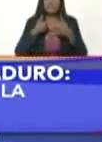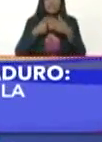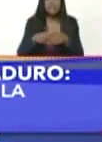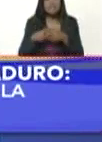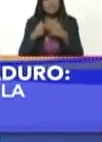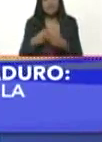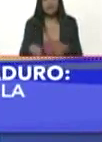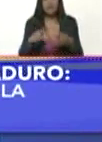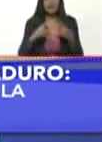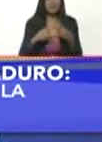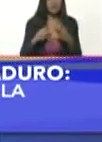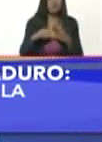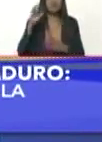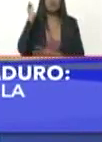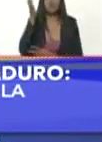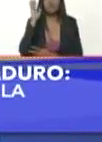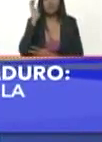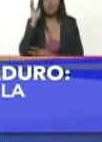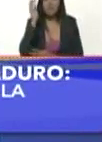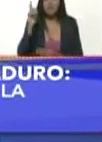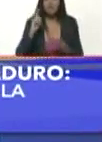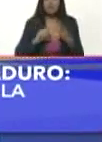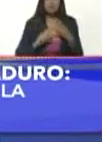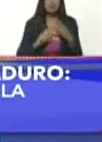talleres, conferencias,